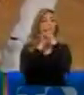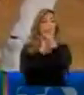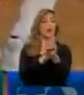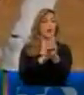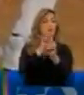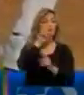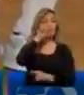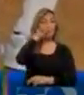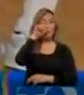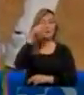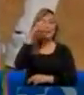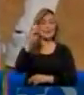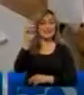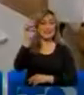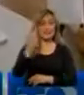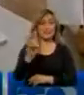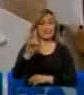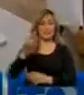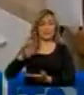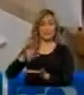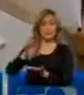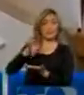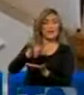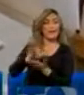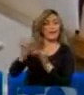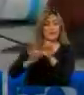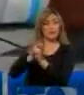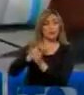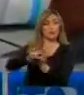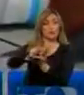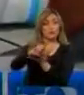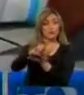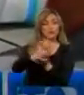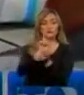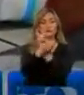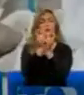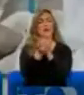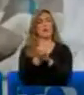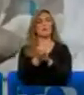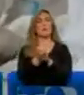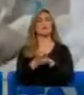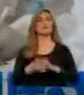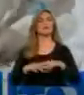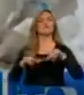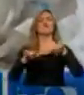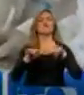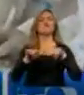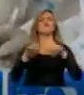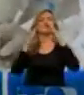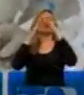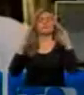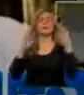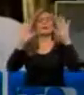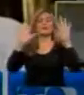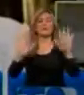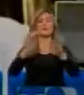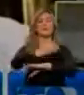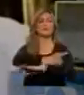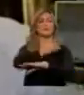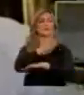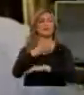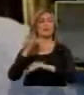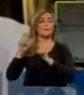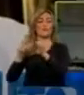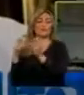para pasajeros que vengan en vuelos internacionales, con un cambio en el APO domiciliario, que será de 10 días. Las personas que